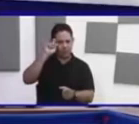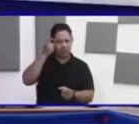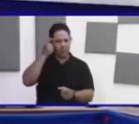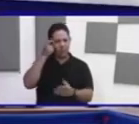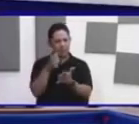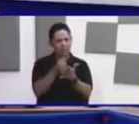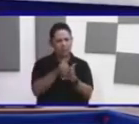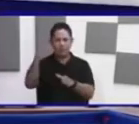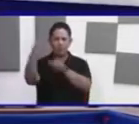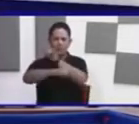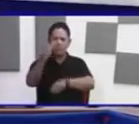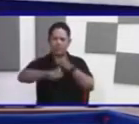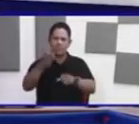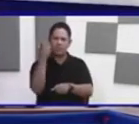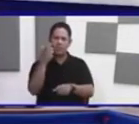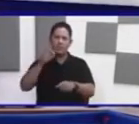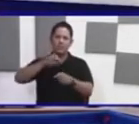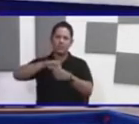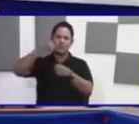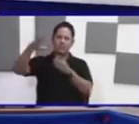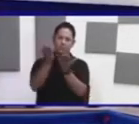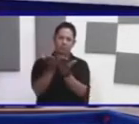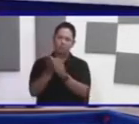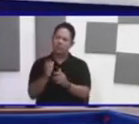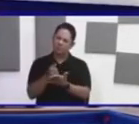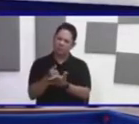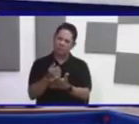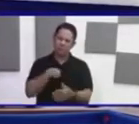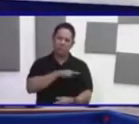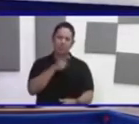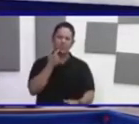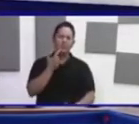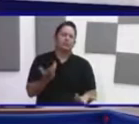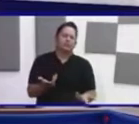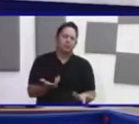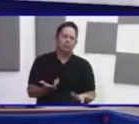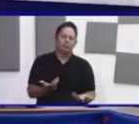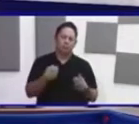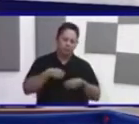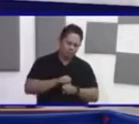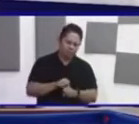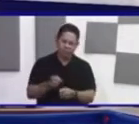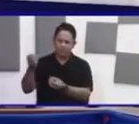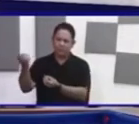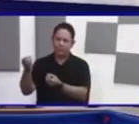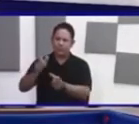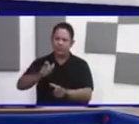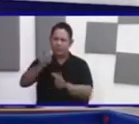tema de vuelos humanitarios. Yo le quiero decir que nosotros hicimos nuestro mejor esfuerzo para permitir varios vuelos